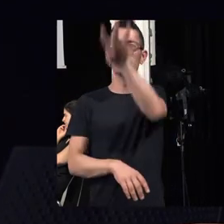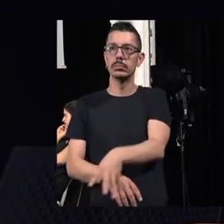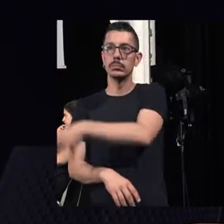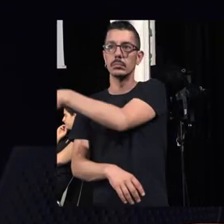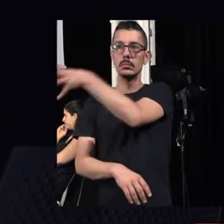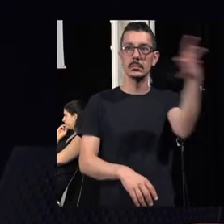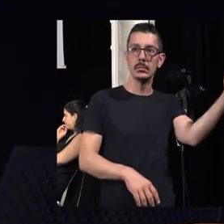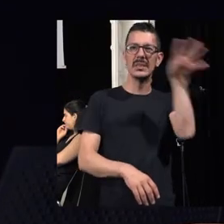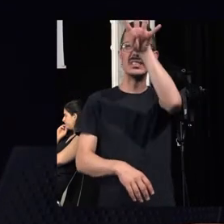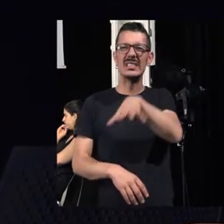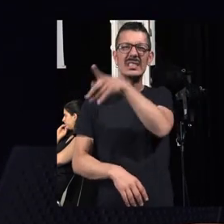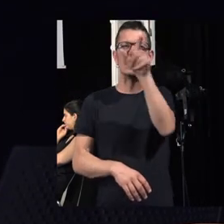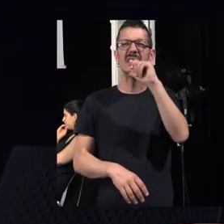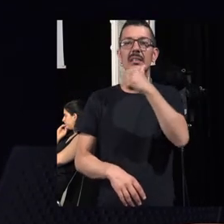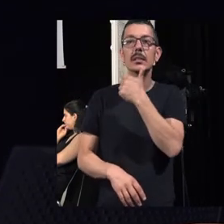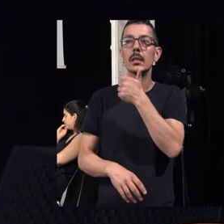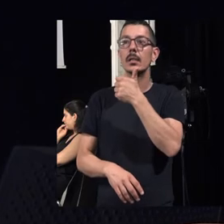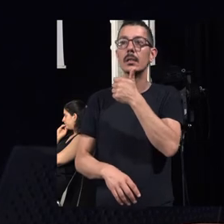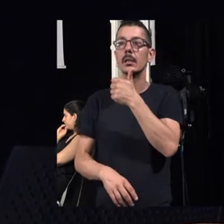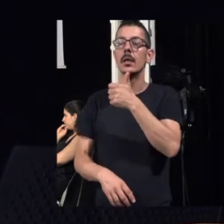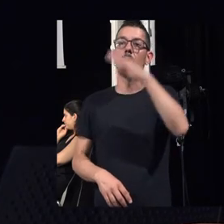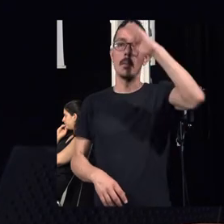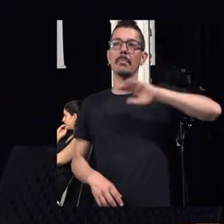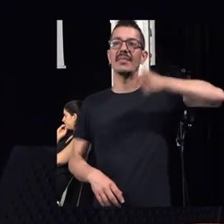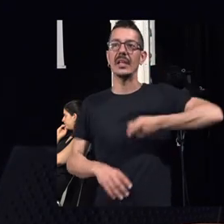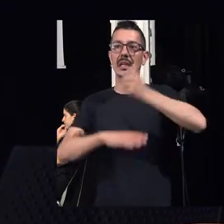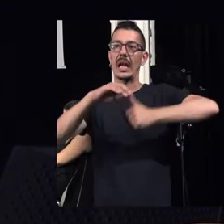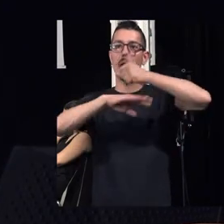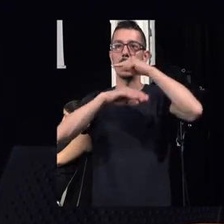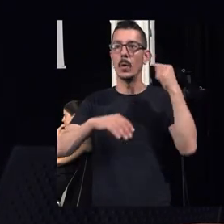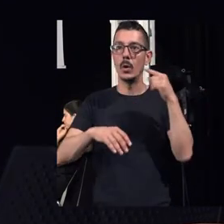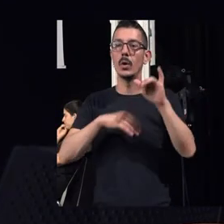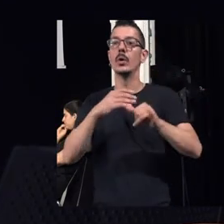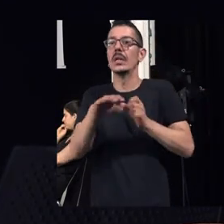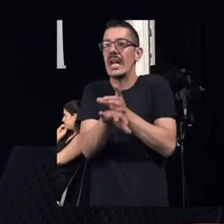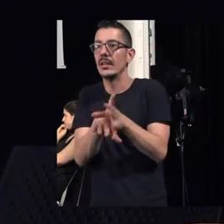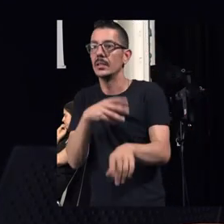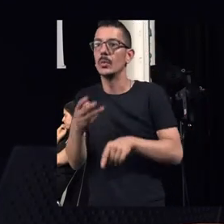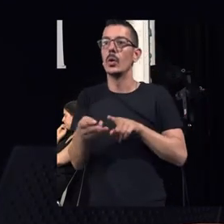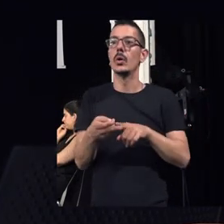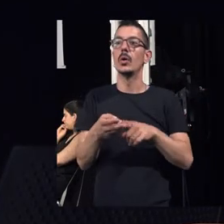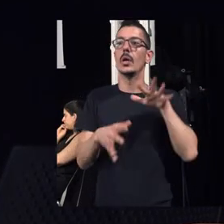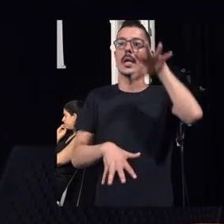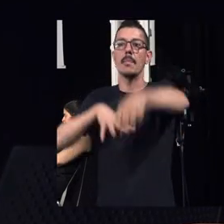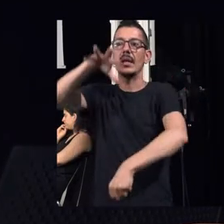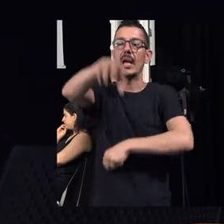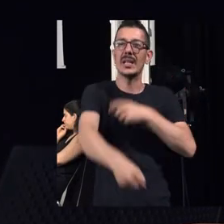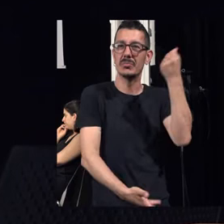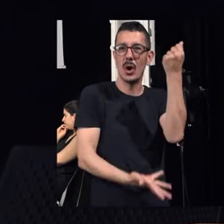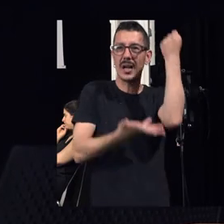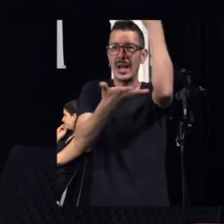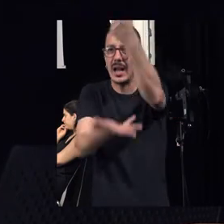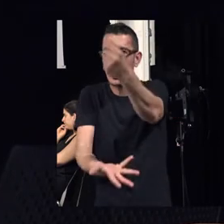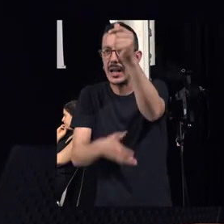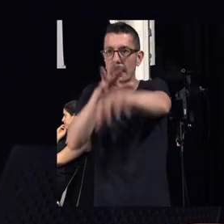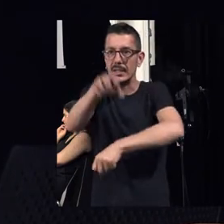patriarcado, atravesado por el colonialismo, atravesado por el racismo, el imperialismo, el capitalismo. Si lo pensamos estriado,